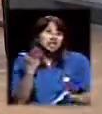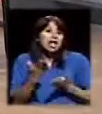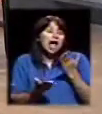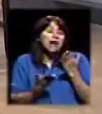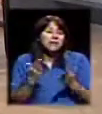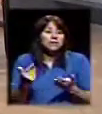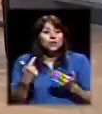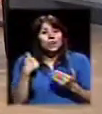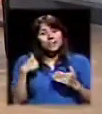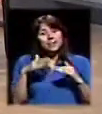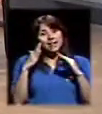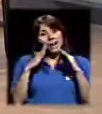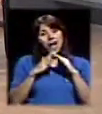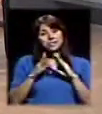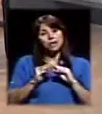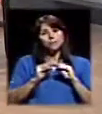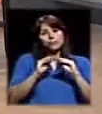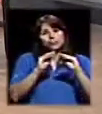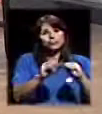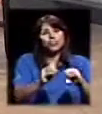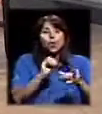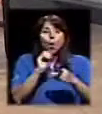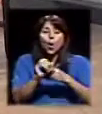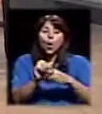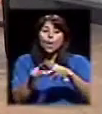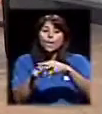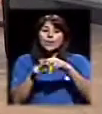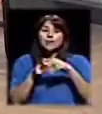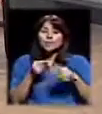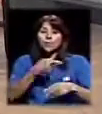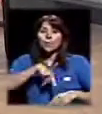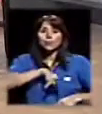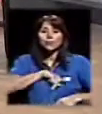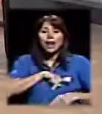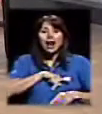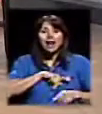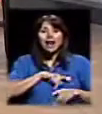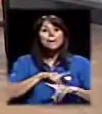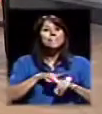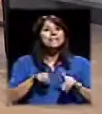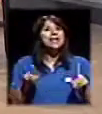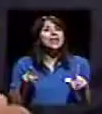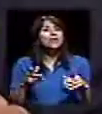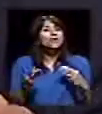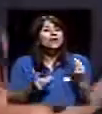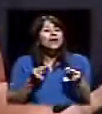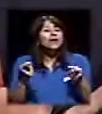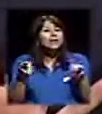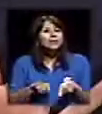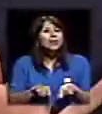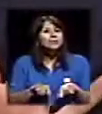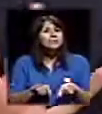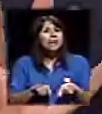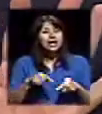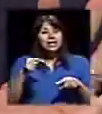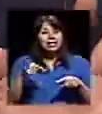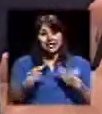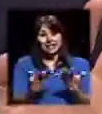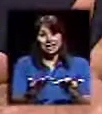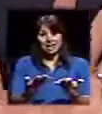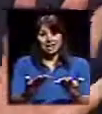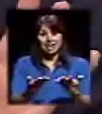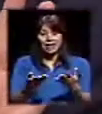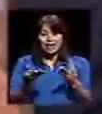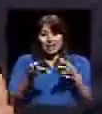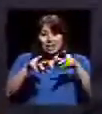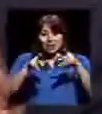de mi tarjeta, de mi préstamo personal, pero lo cierto es que del otro lado, el oferente va a estudiar a ese precio si